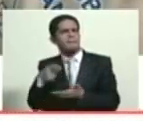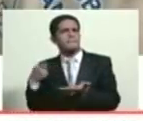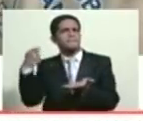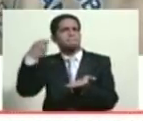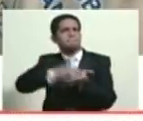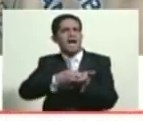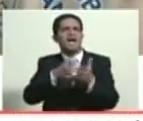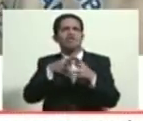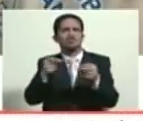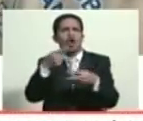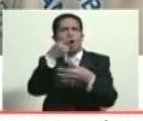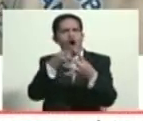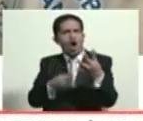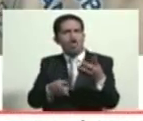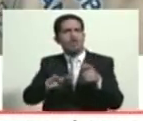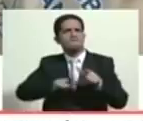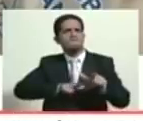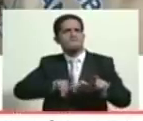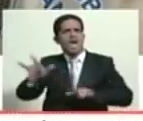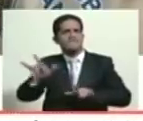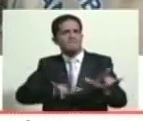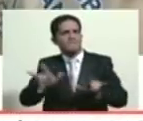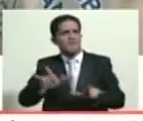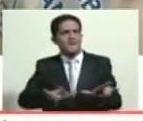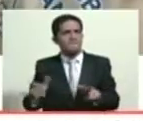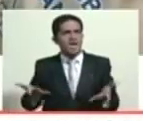enormes costos de esos viajes.